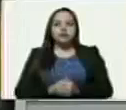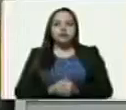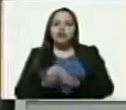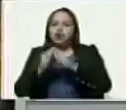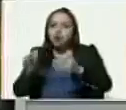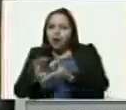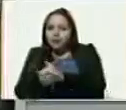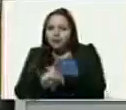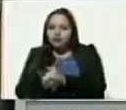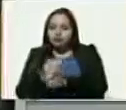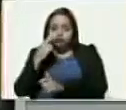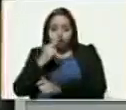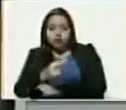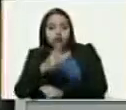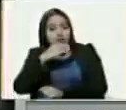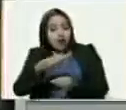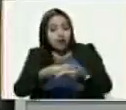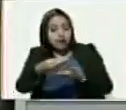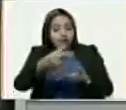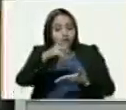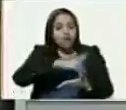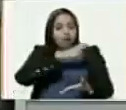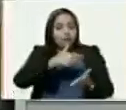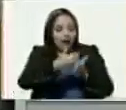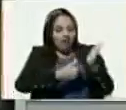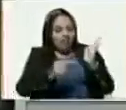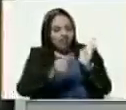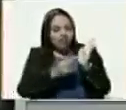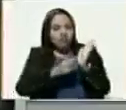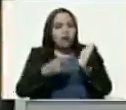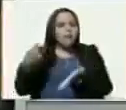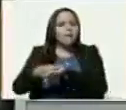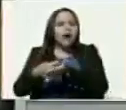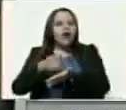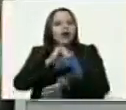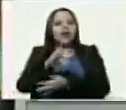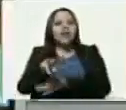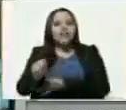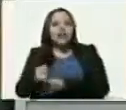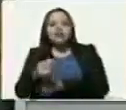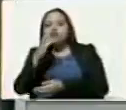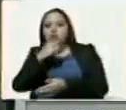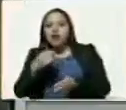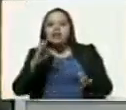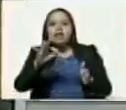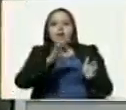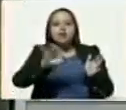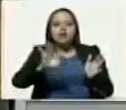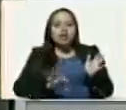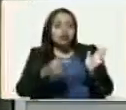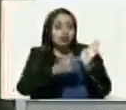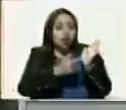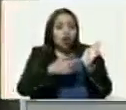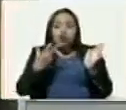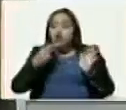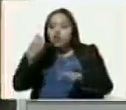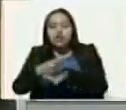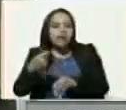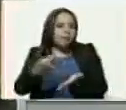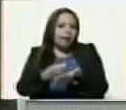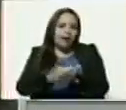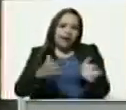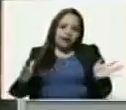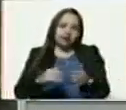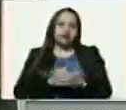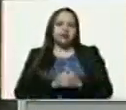estar escuchando, si no le da una factura formal y no le está reflejando el 3%, no tiene por qué pagarla. Lo que significa que